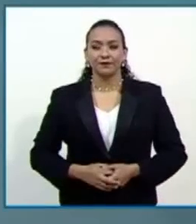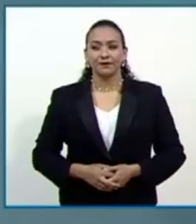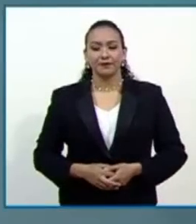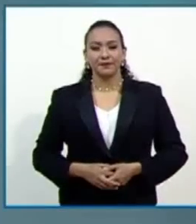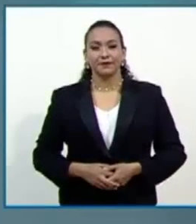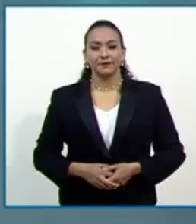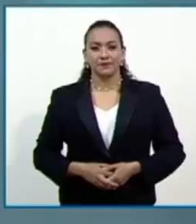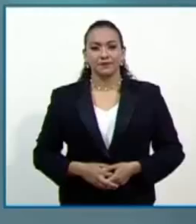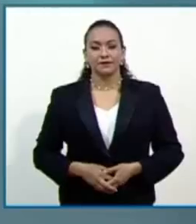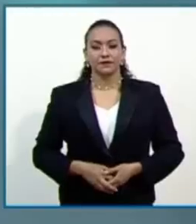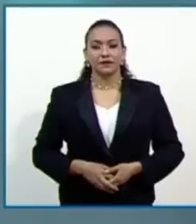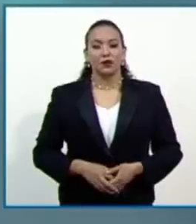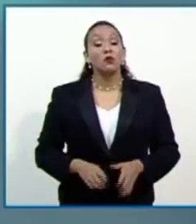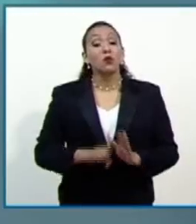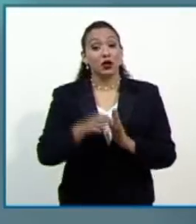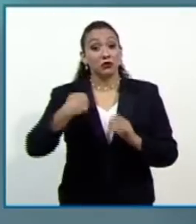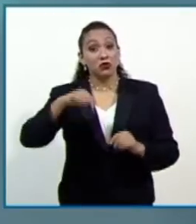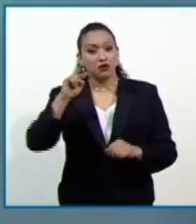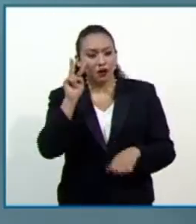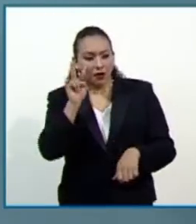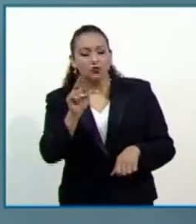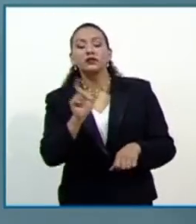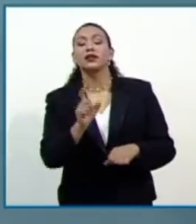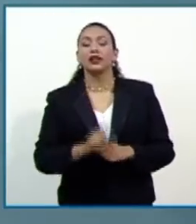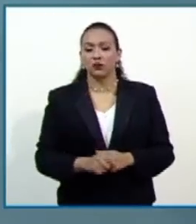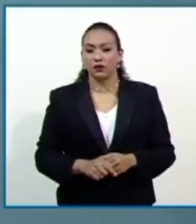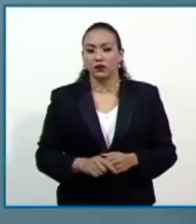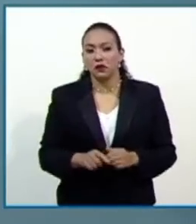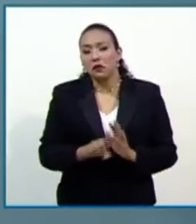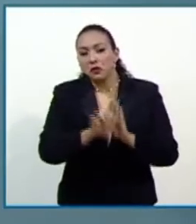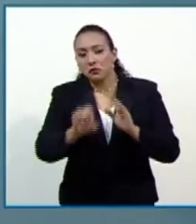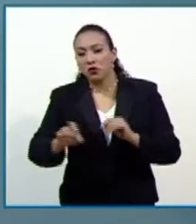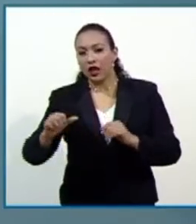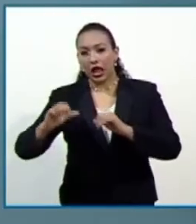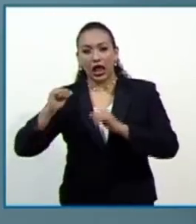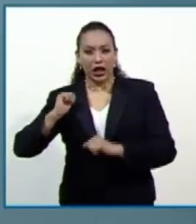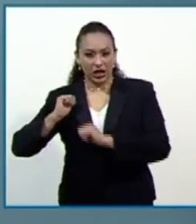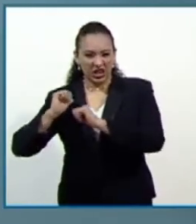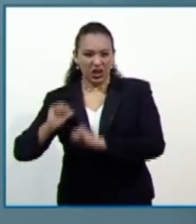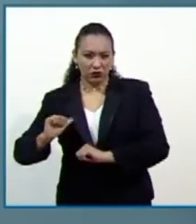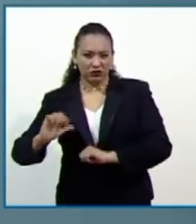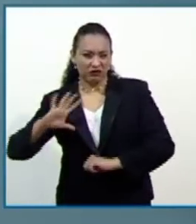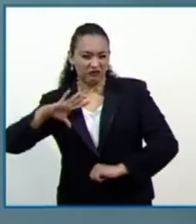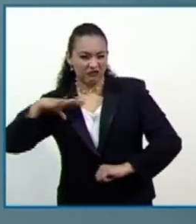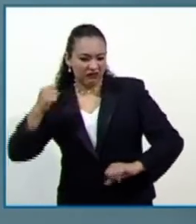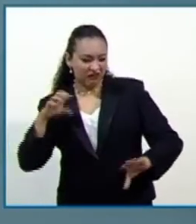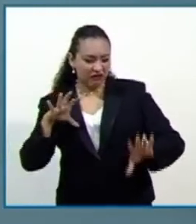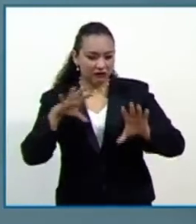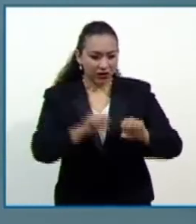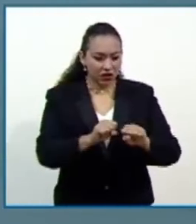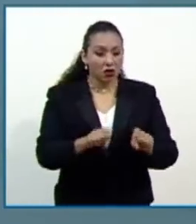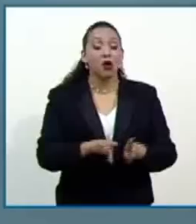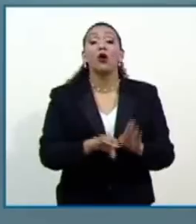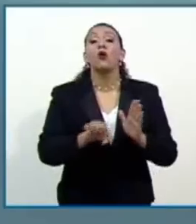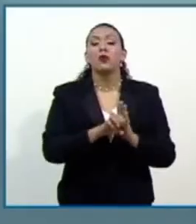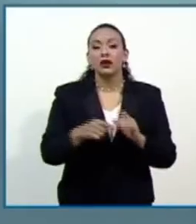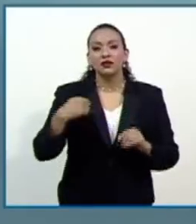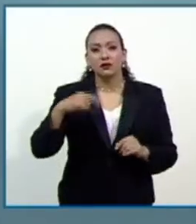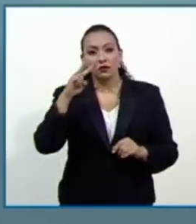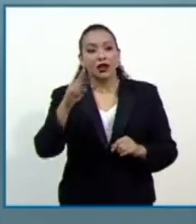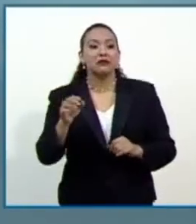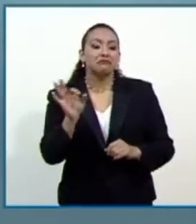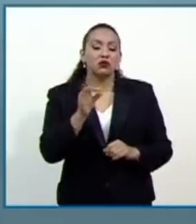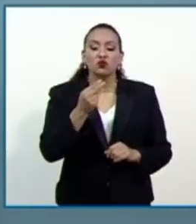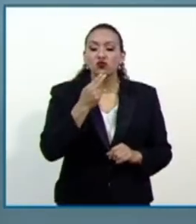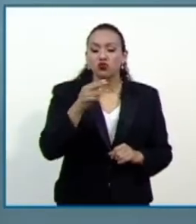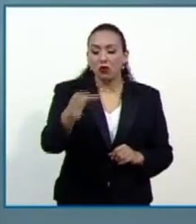De que no haya existido una violación, ya sea en el momento de la detención, si se designó a un intérprete traductor, si se